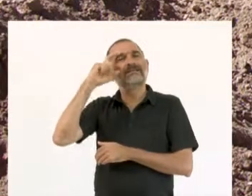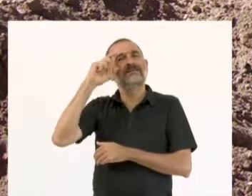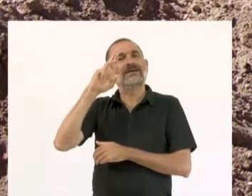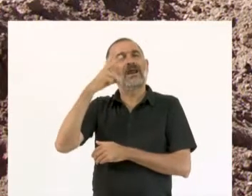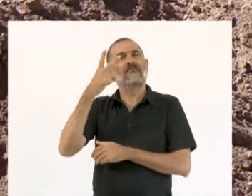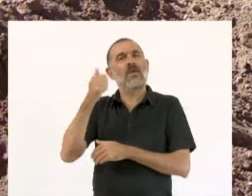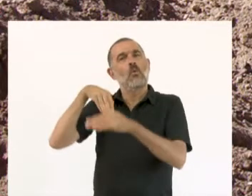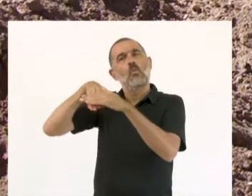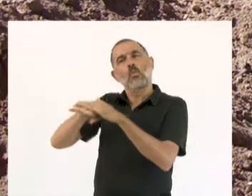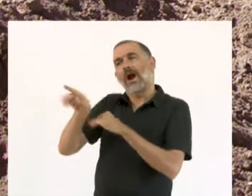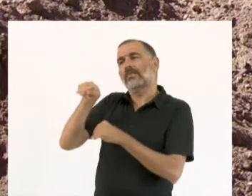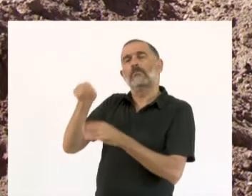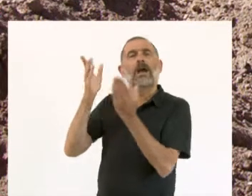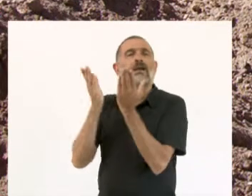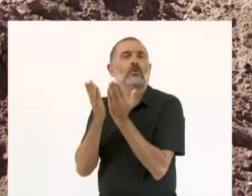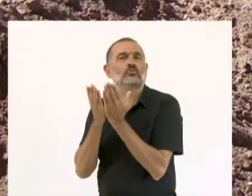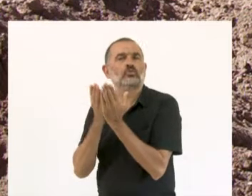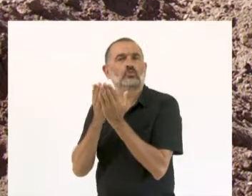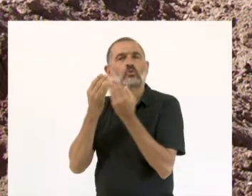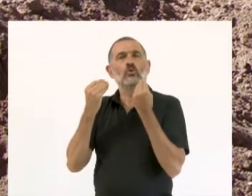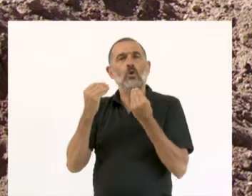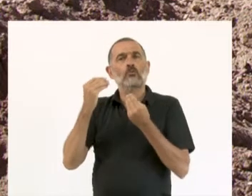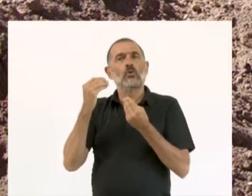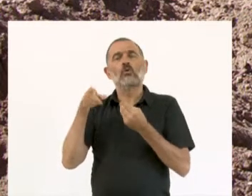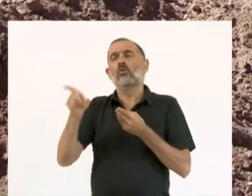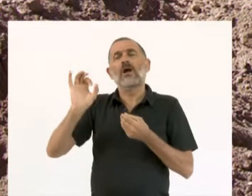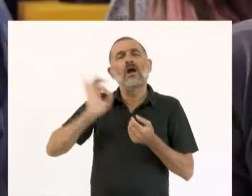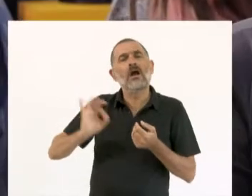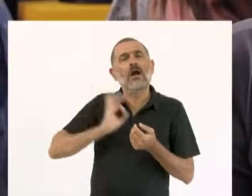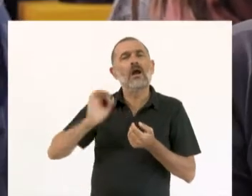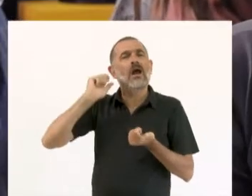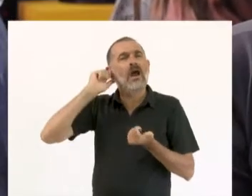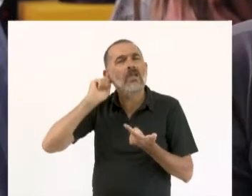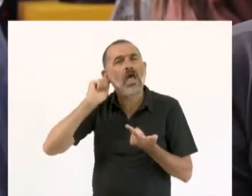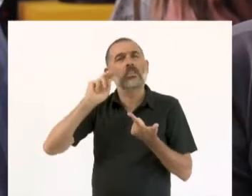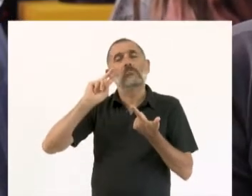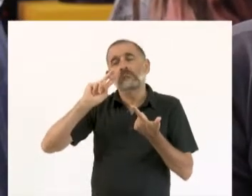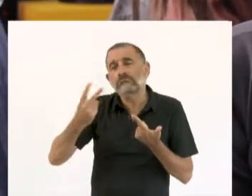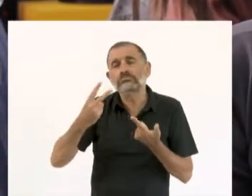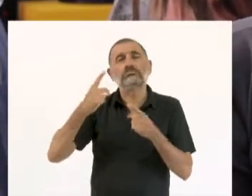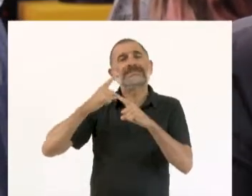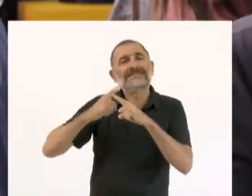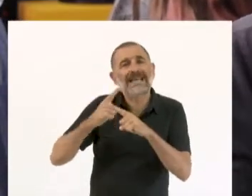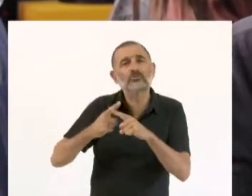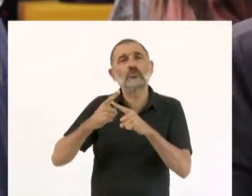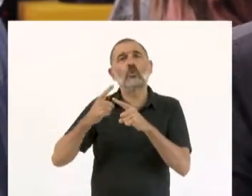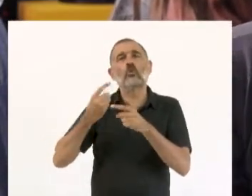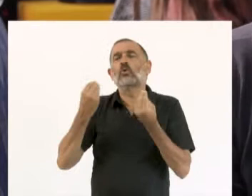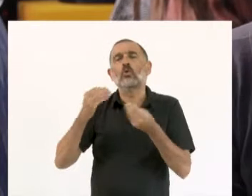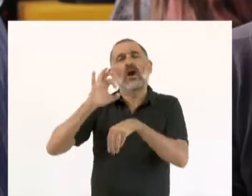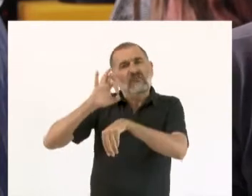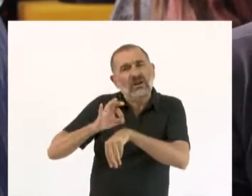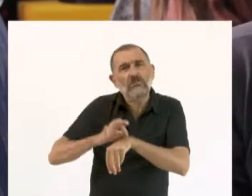determinación de sexo, estimación de edad, se ve patologías y se toman muestras después para ver si tenía parásitos